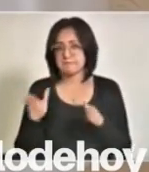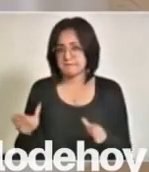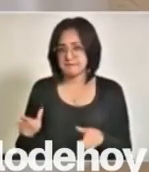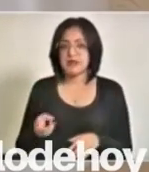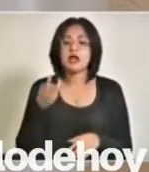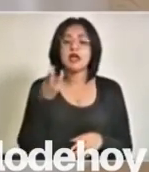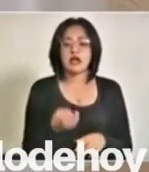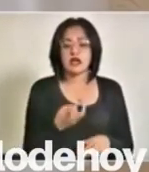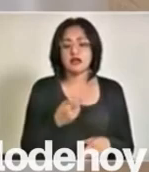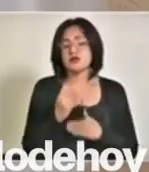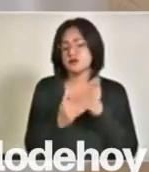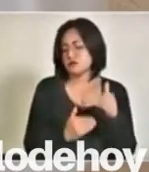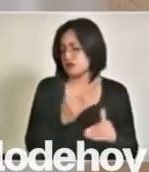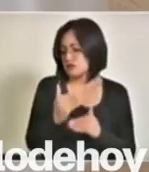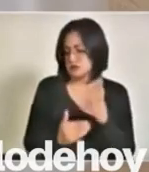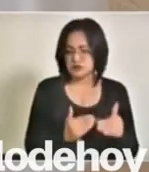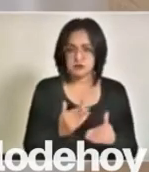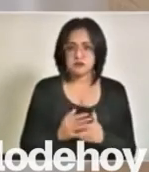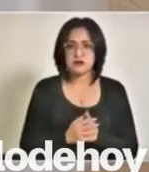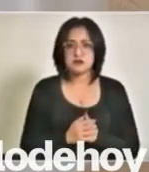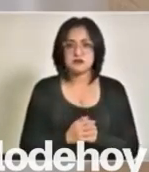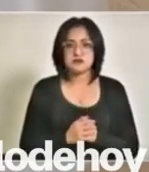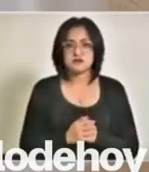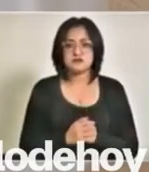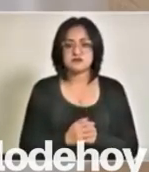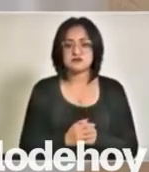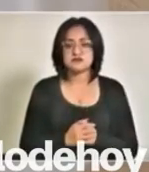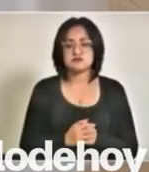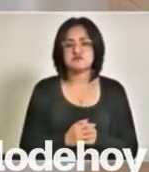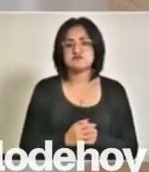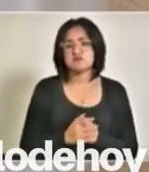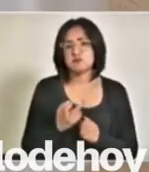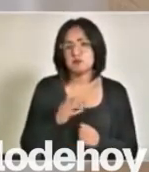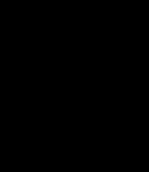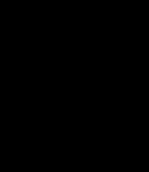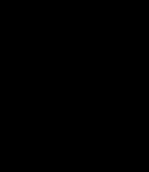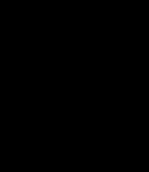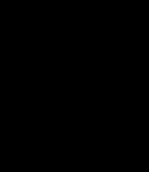esa es la progresividad de la reapertura